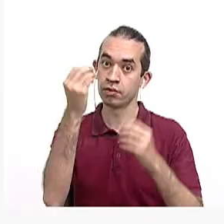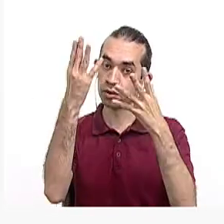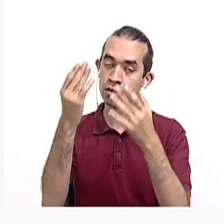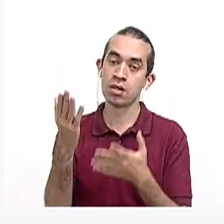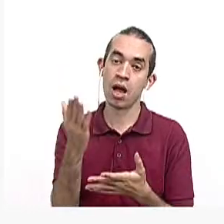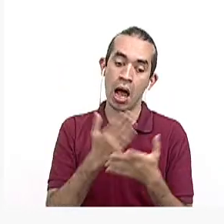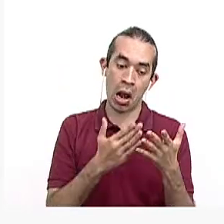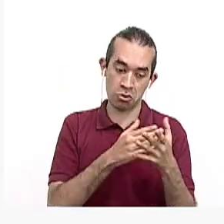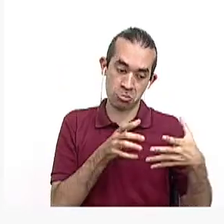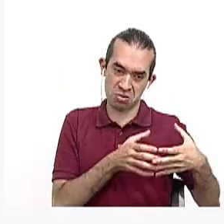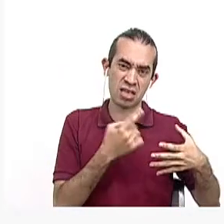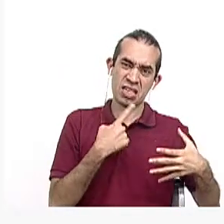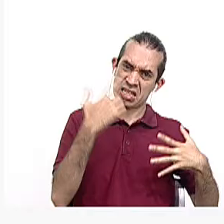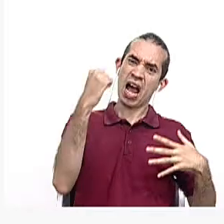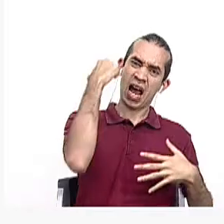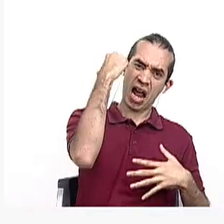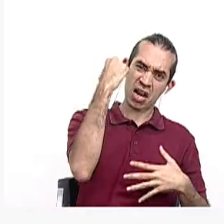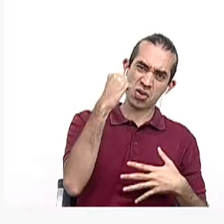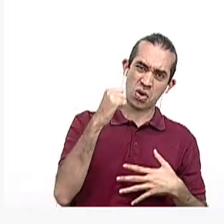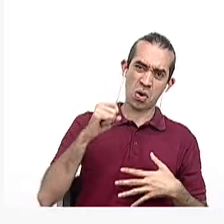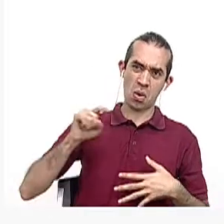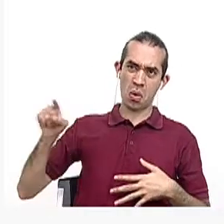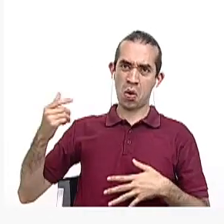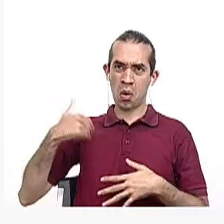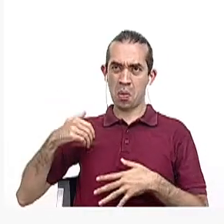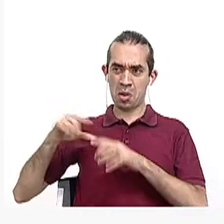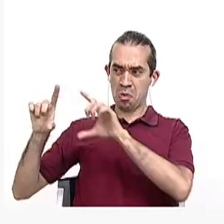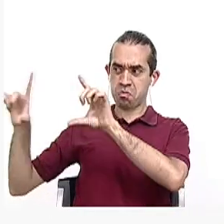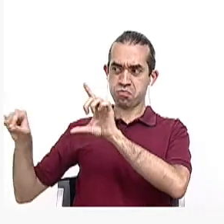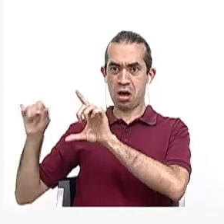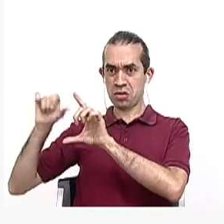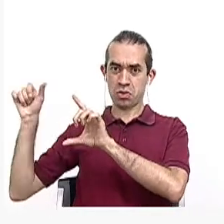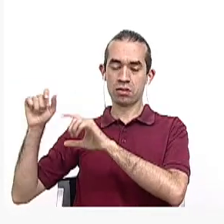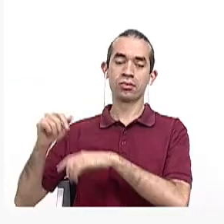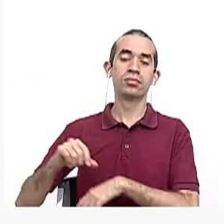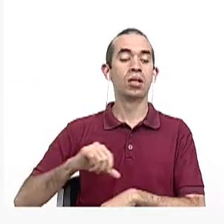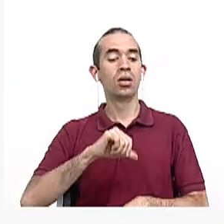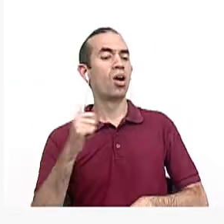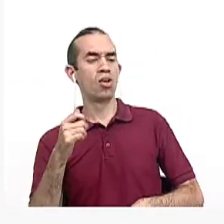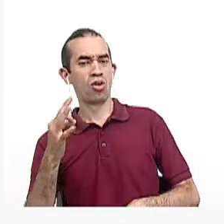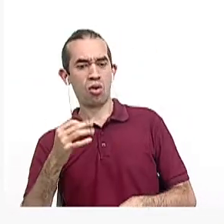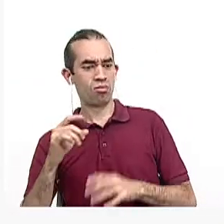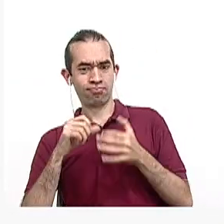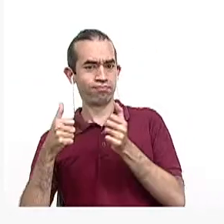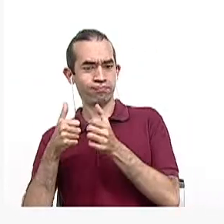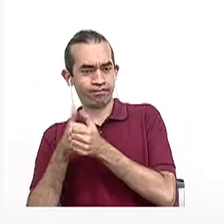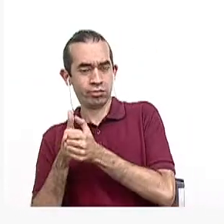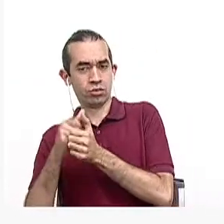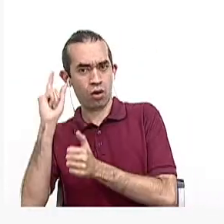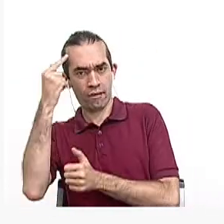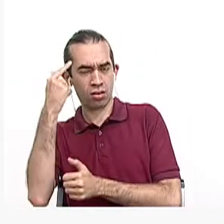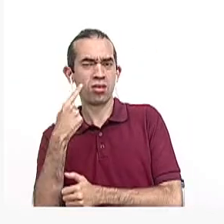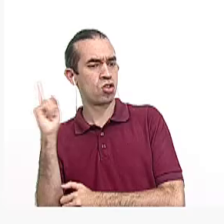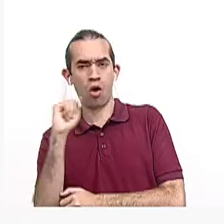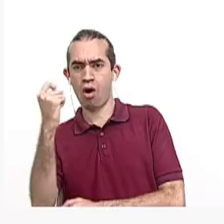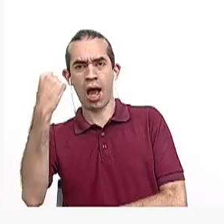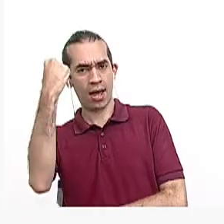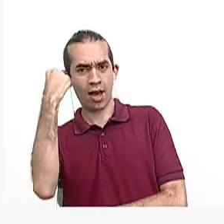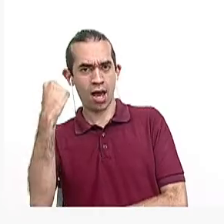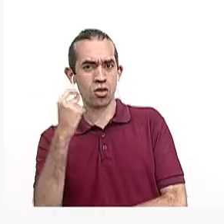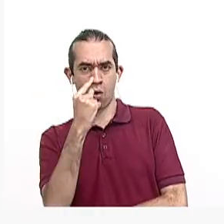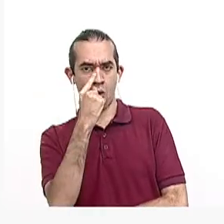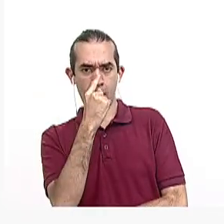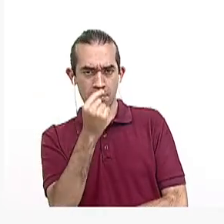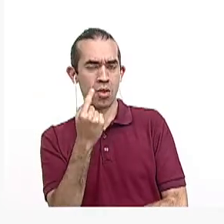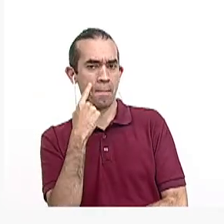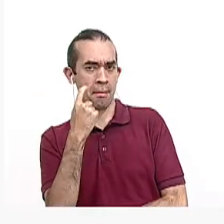había ganado don Otilio Ulate Blanco y el sector oficialista sostenía que la victoria había sido para el doctor